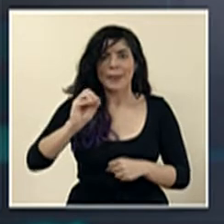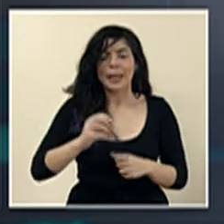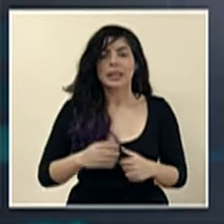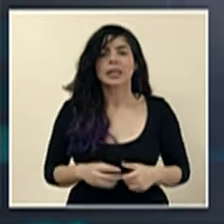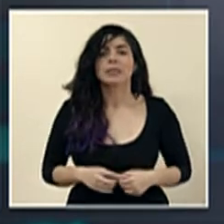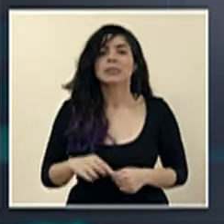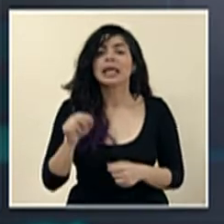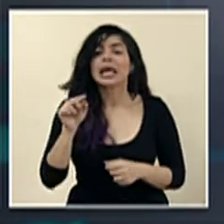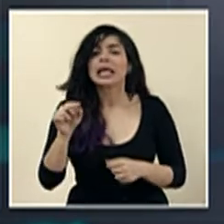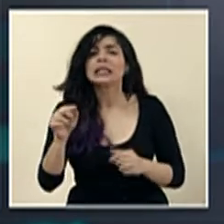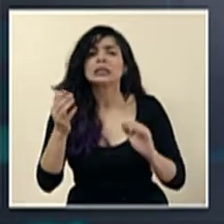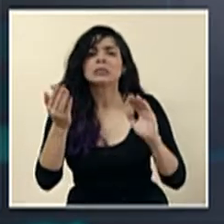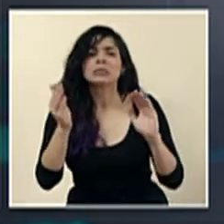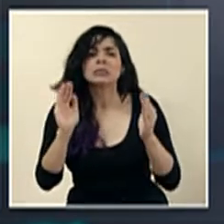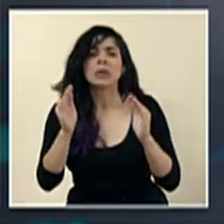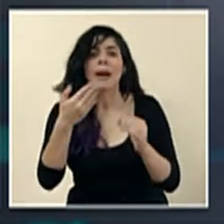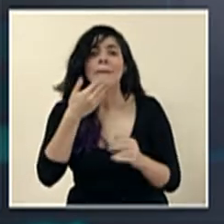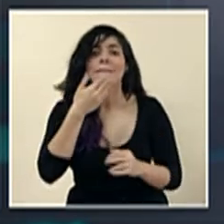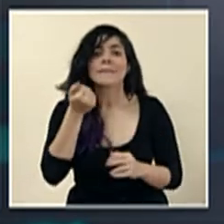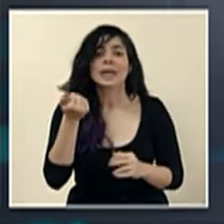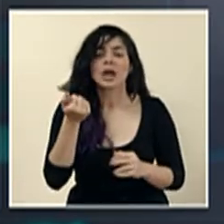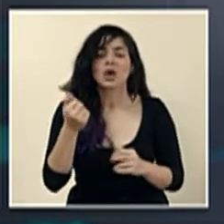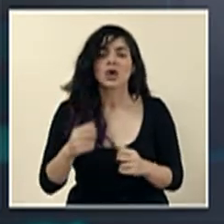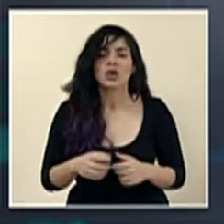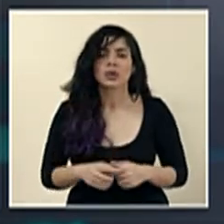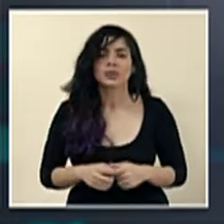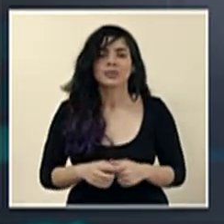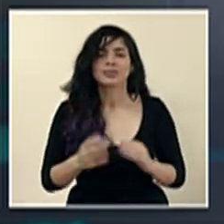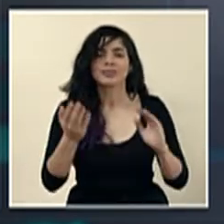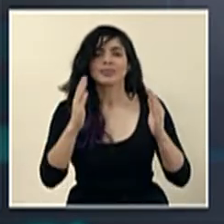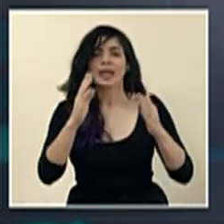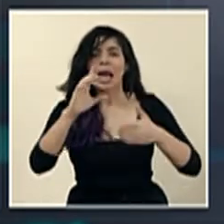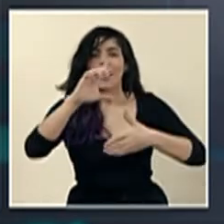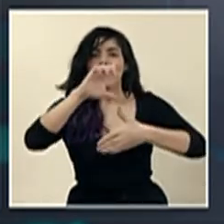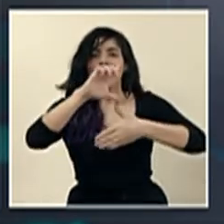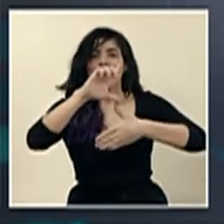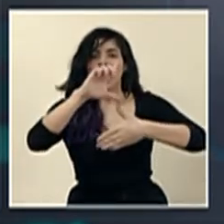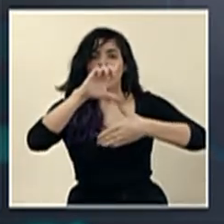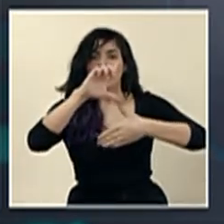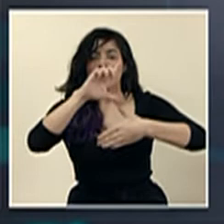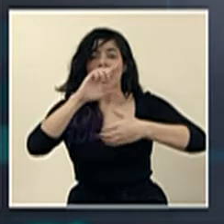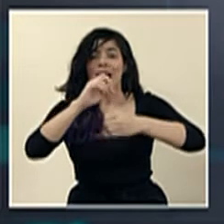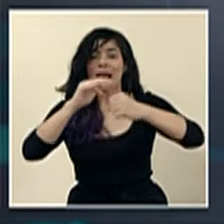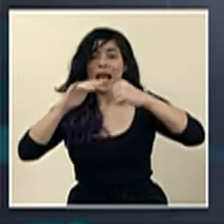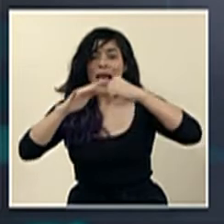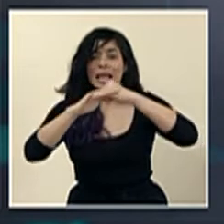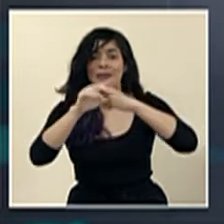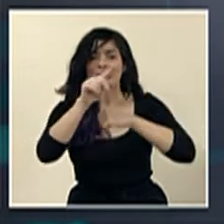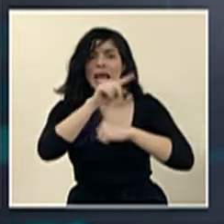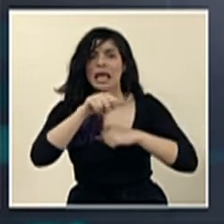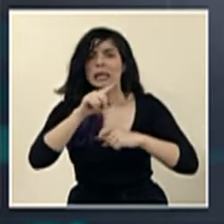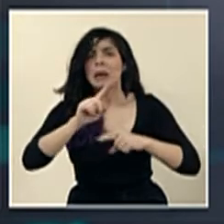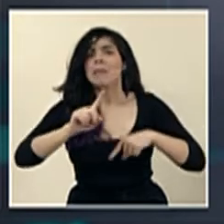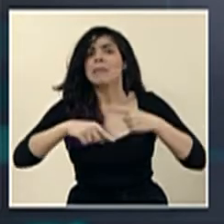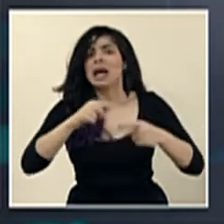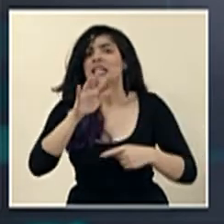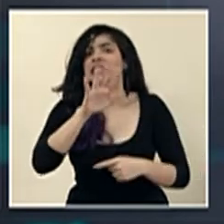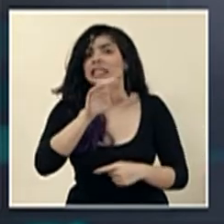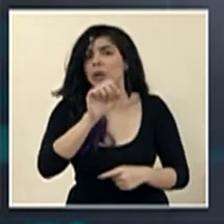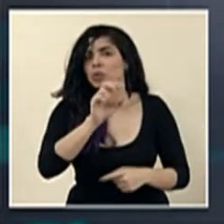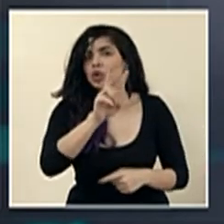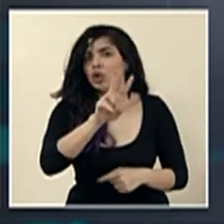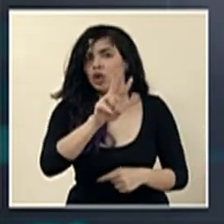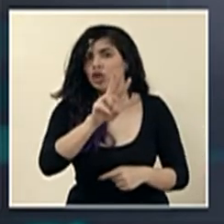Eso se compara un poco mejor para el promedio de América Latina y el Caribe, que se espera que vaya a ser un